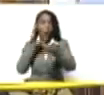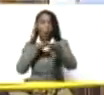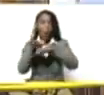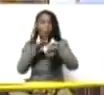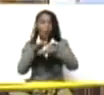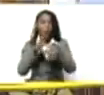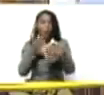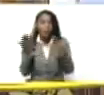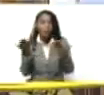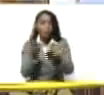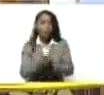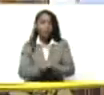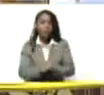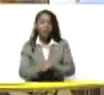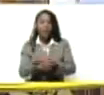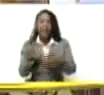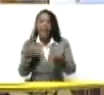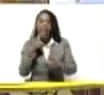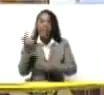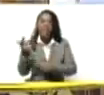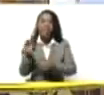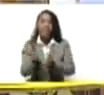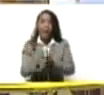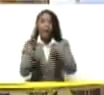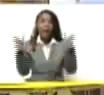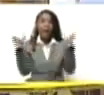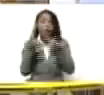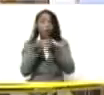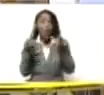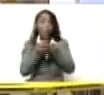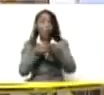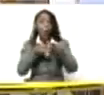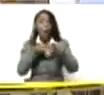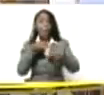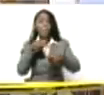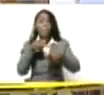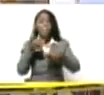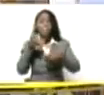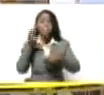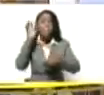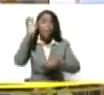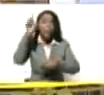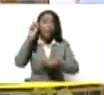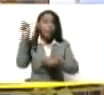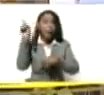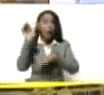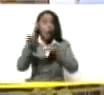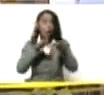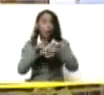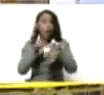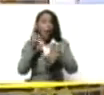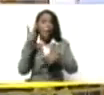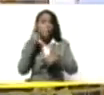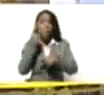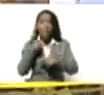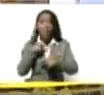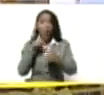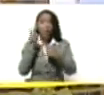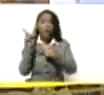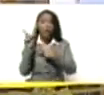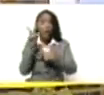crecimiento de la producción petrolera de la producción de oro el crecimiento del turismo